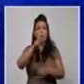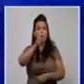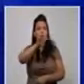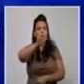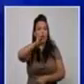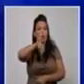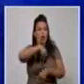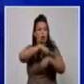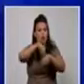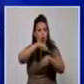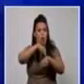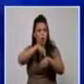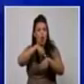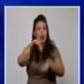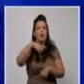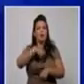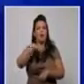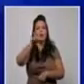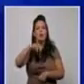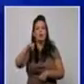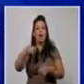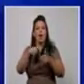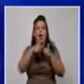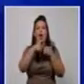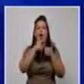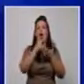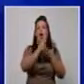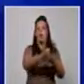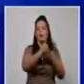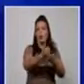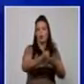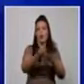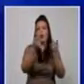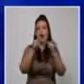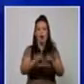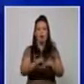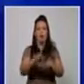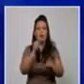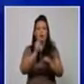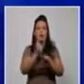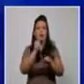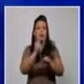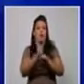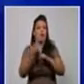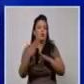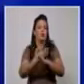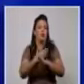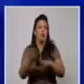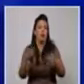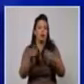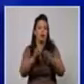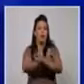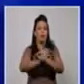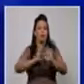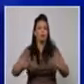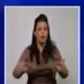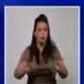apoyo. Personal, en ellos están trabajando los microbiólogos que habitualmente, pero se han